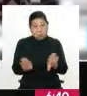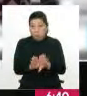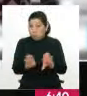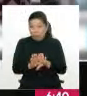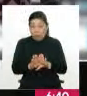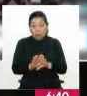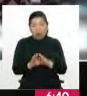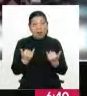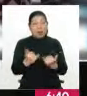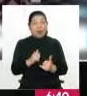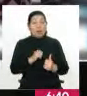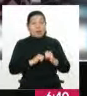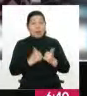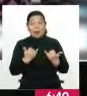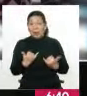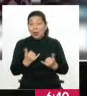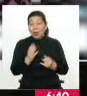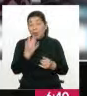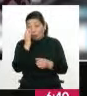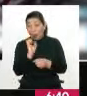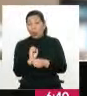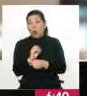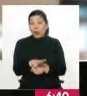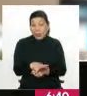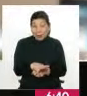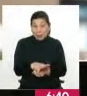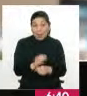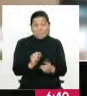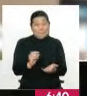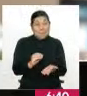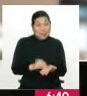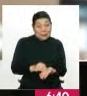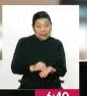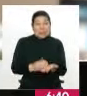que ahora lo que padece es eso, el contagio, ¿no? Y